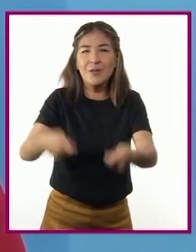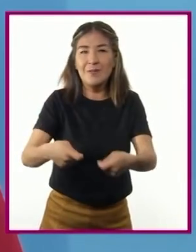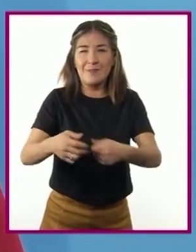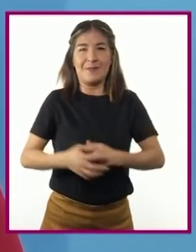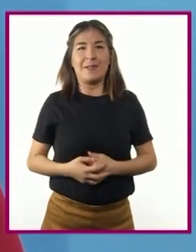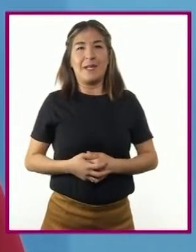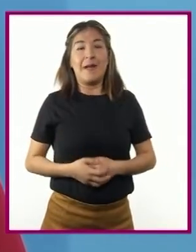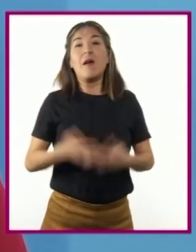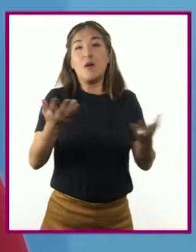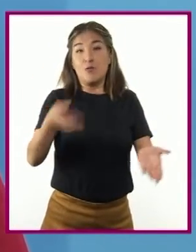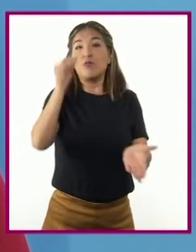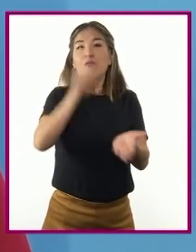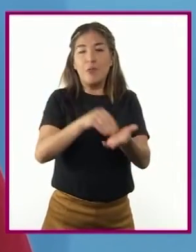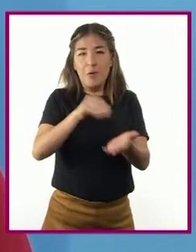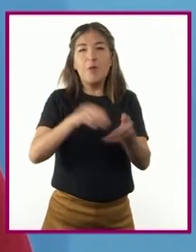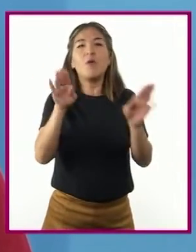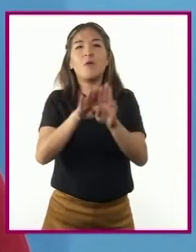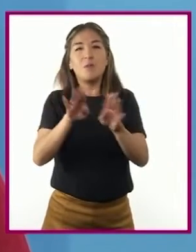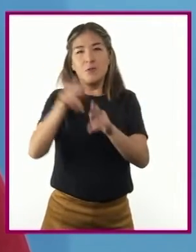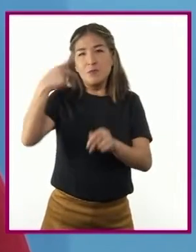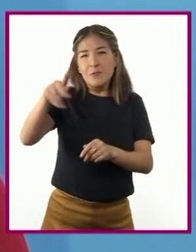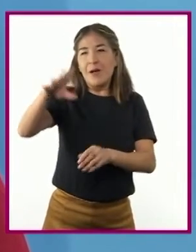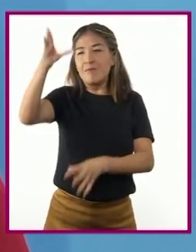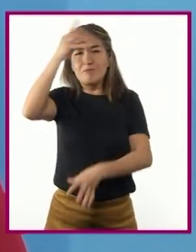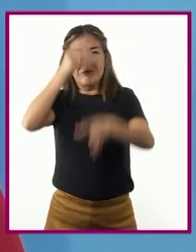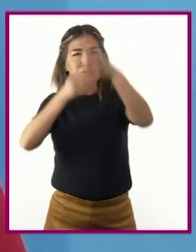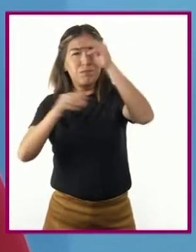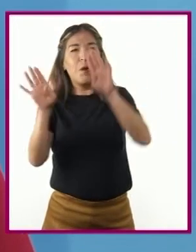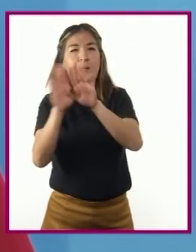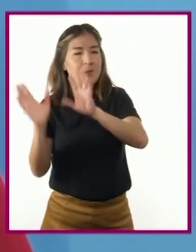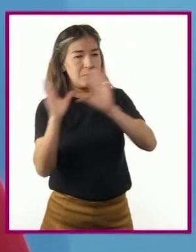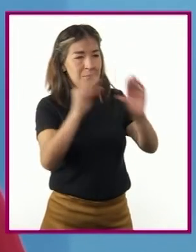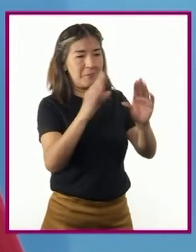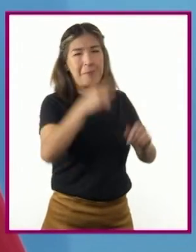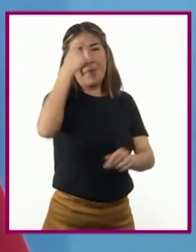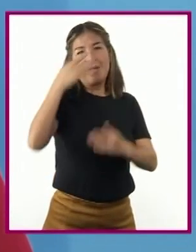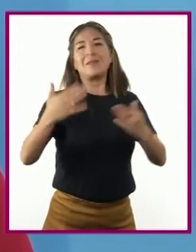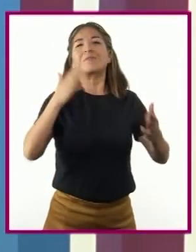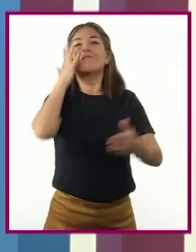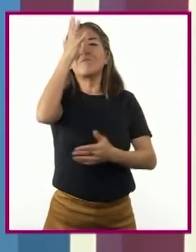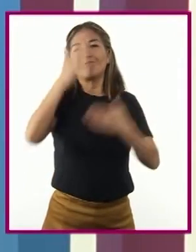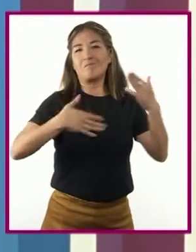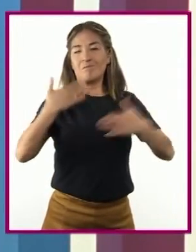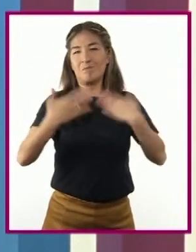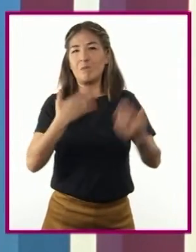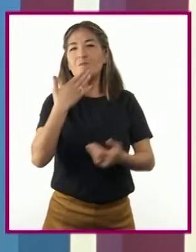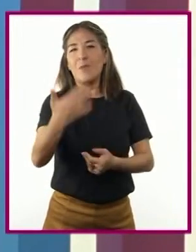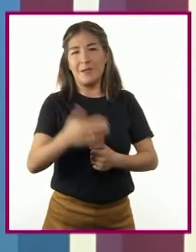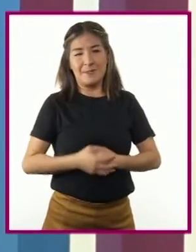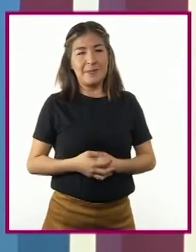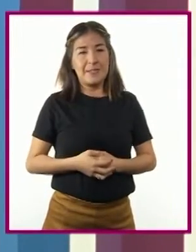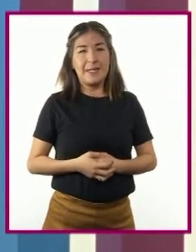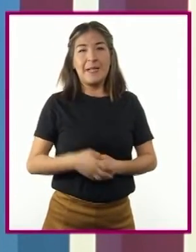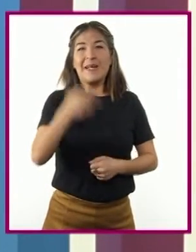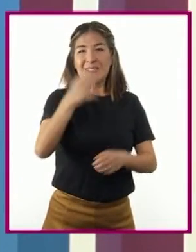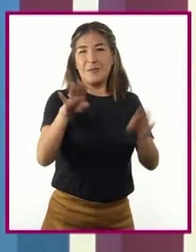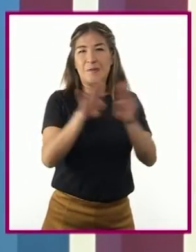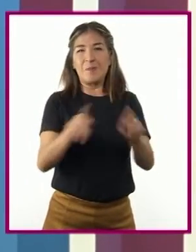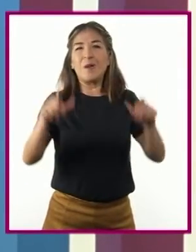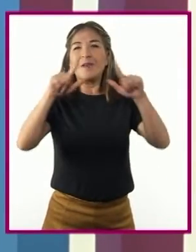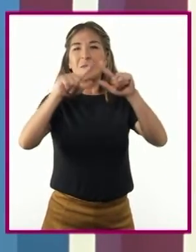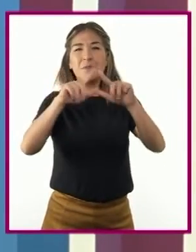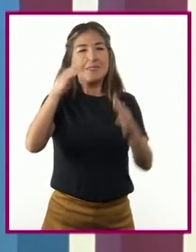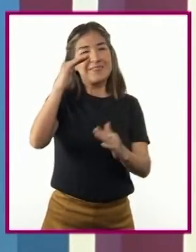generación y que han contribuido con sus enseñanzas a una sana convivencia. En cuanto a la pirámide desequilibrada,